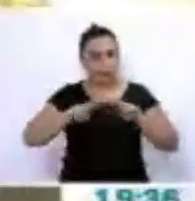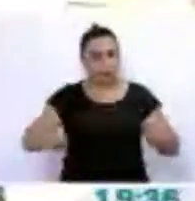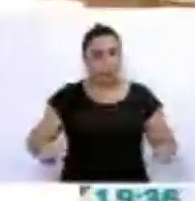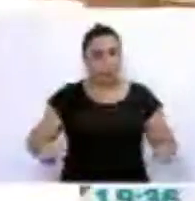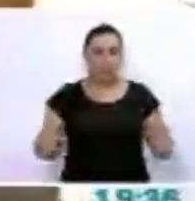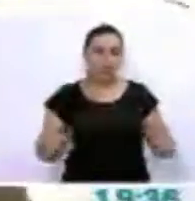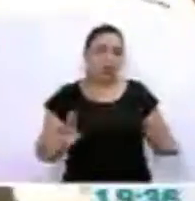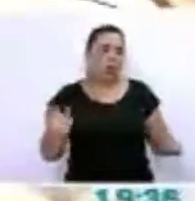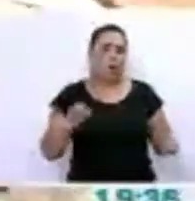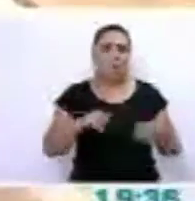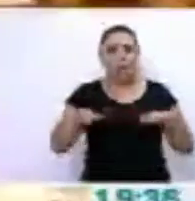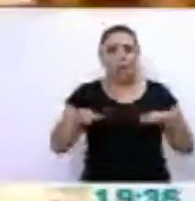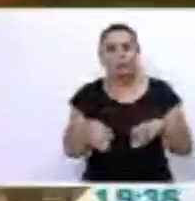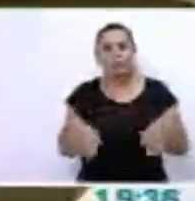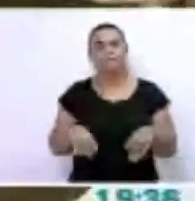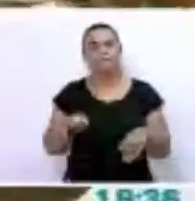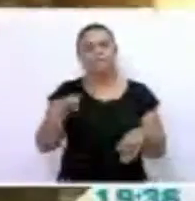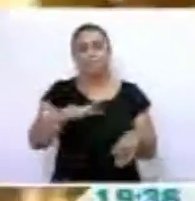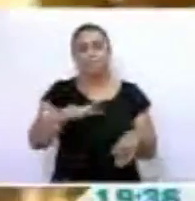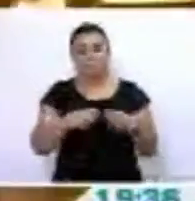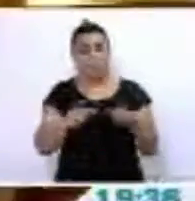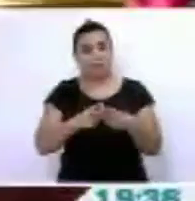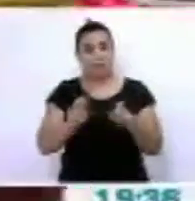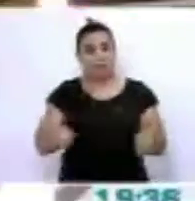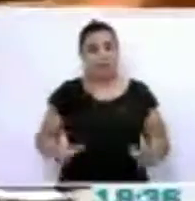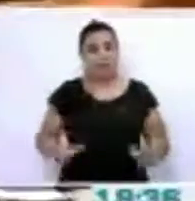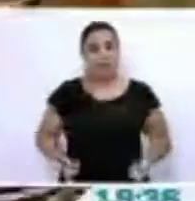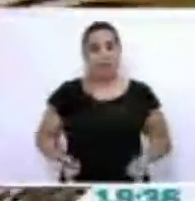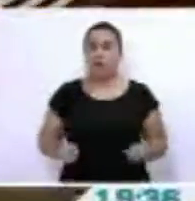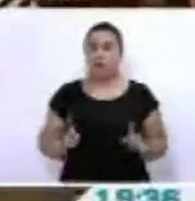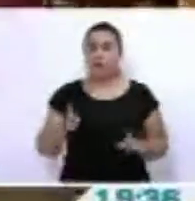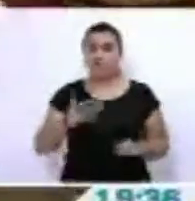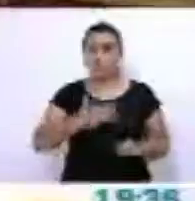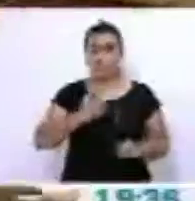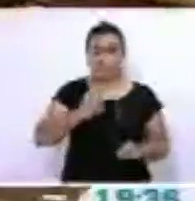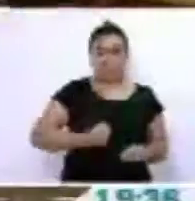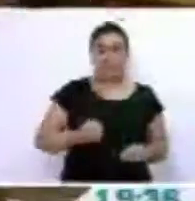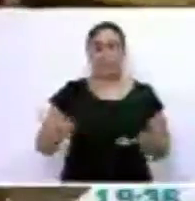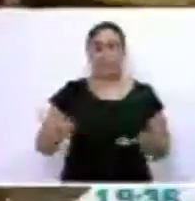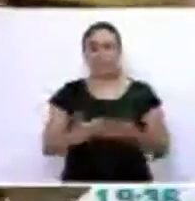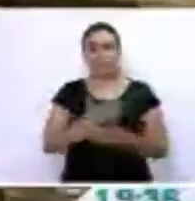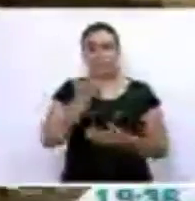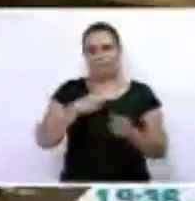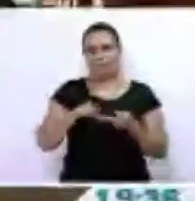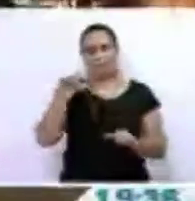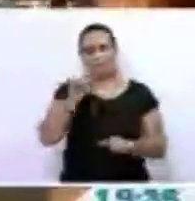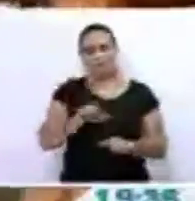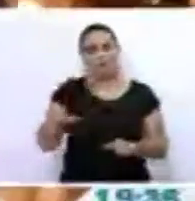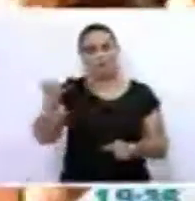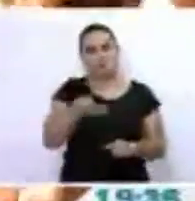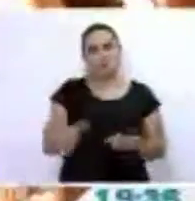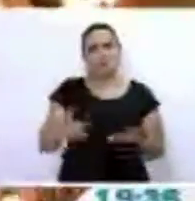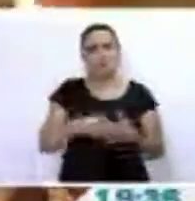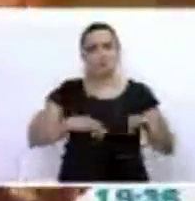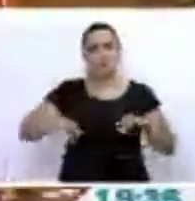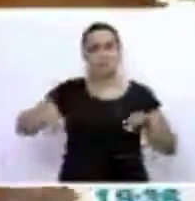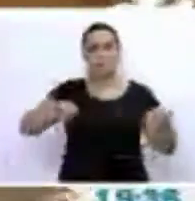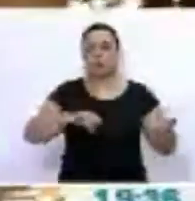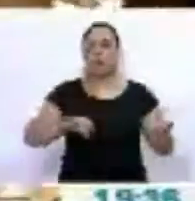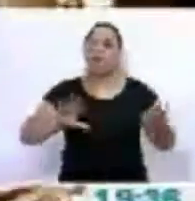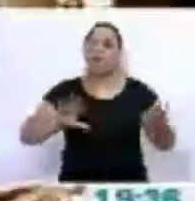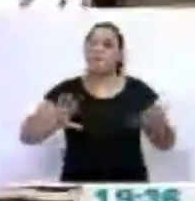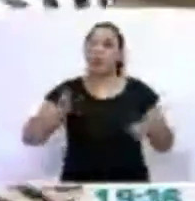explícitamente el baño, por ejemplo, en esta piscina natural, en igual que este ayuntamiento, todos los que hemos conocido a lo largo de estas semanas en toda la región. Sin embargo,